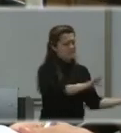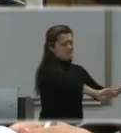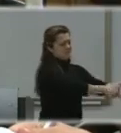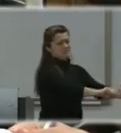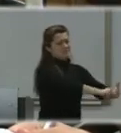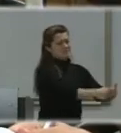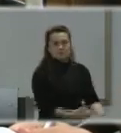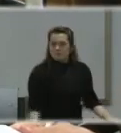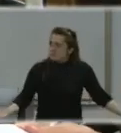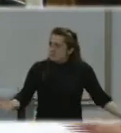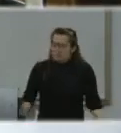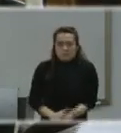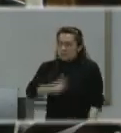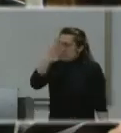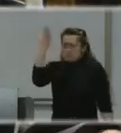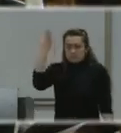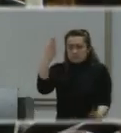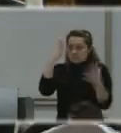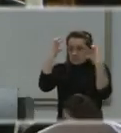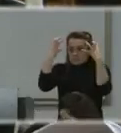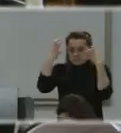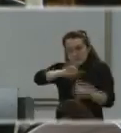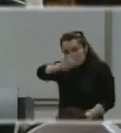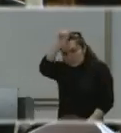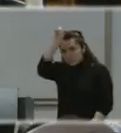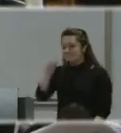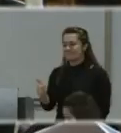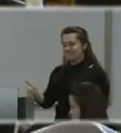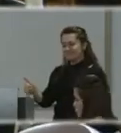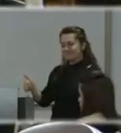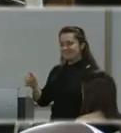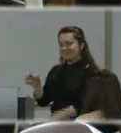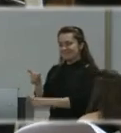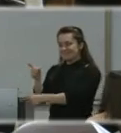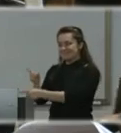es el colmo, es terrible. Es una excelente metáfora.